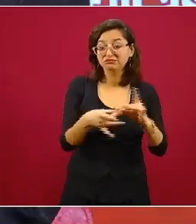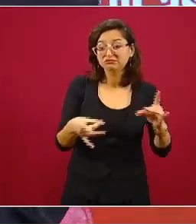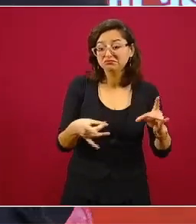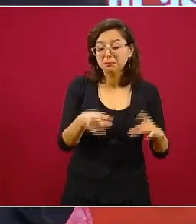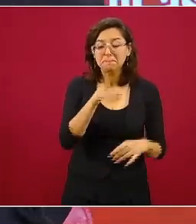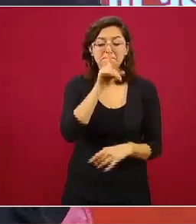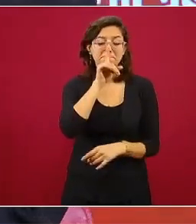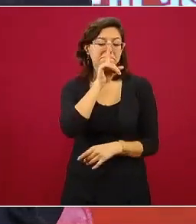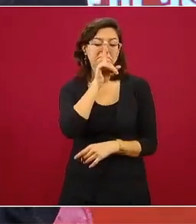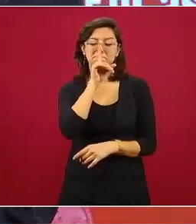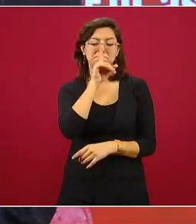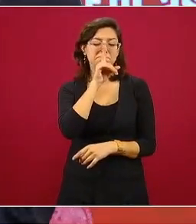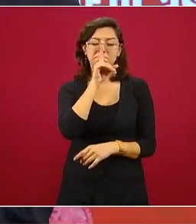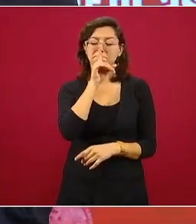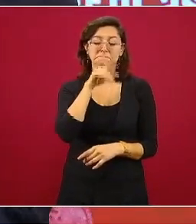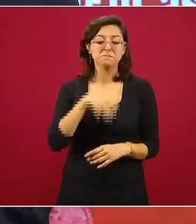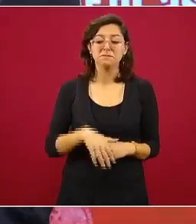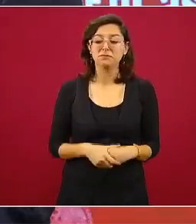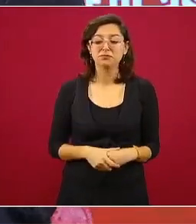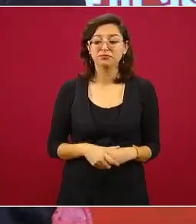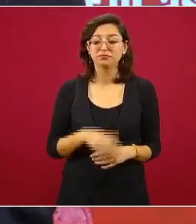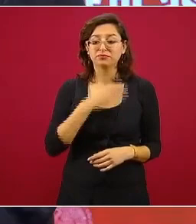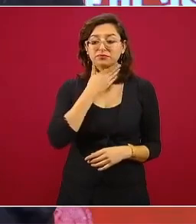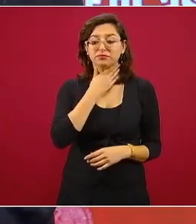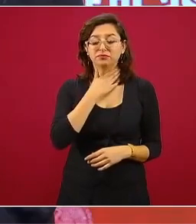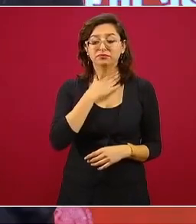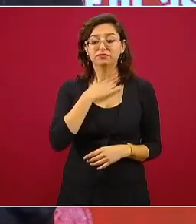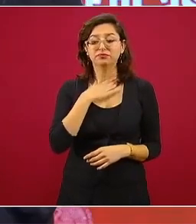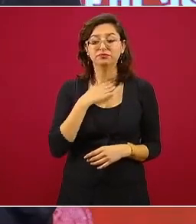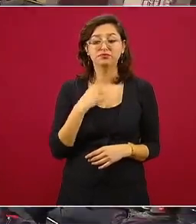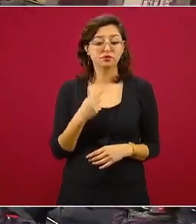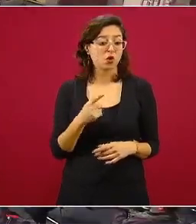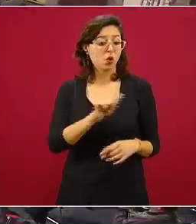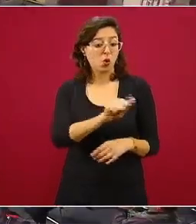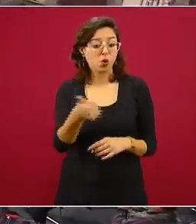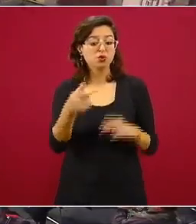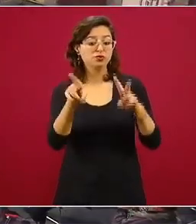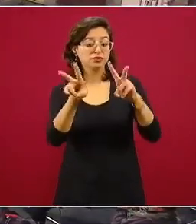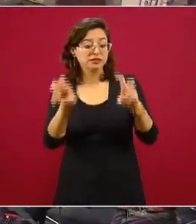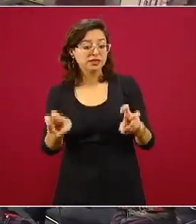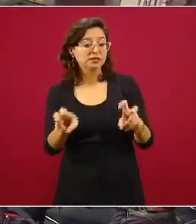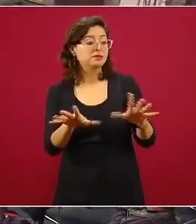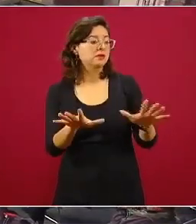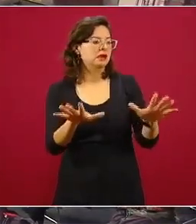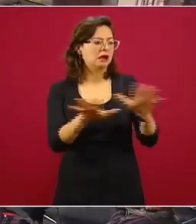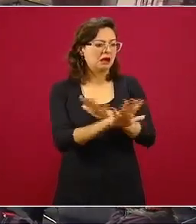Nos empezaron a hablar de reformas estructurales,